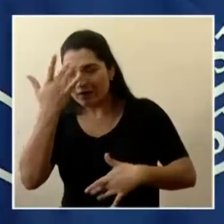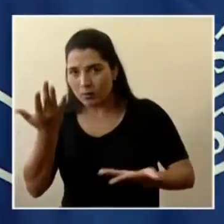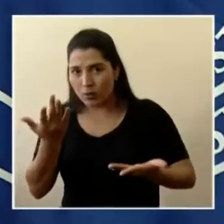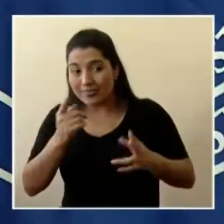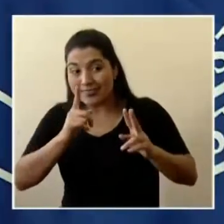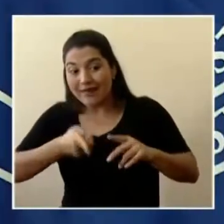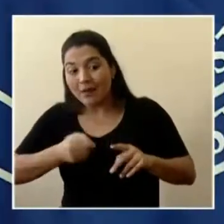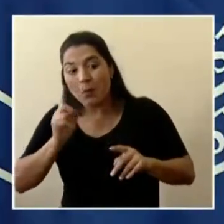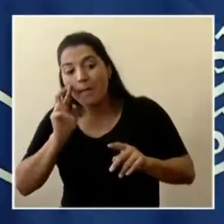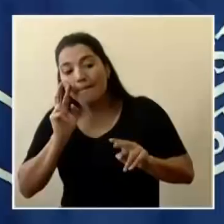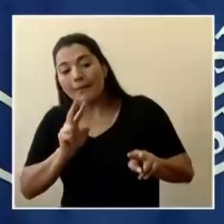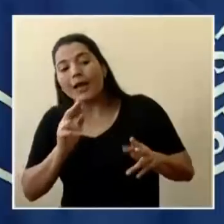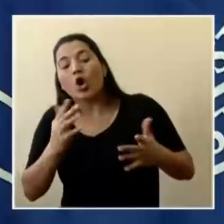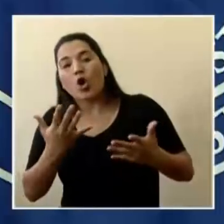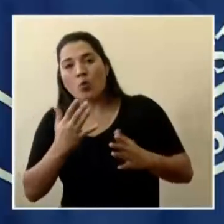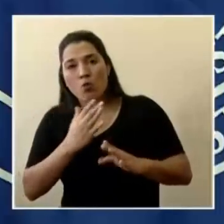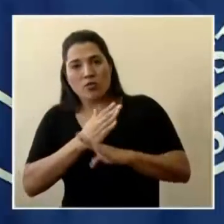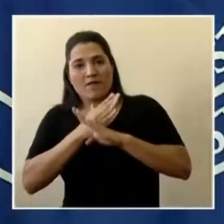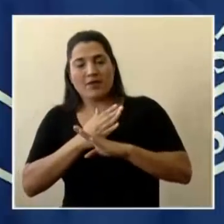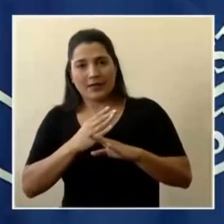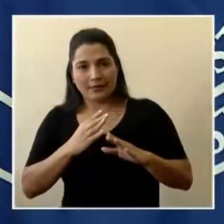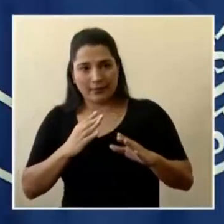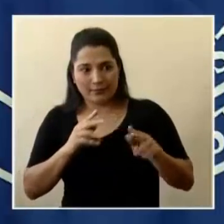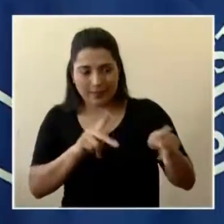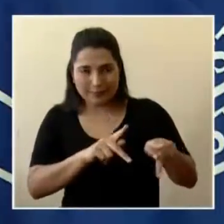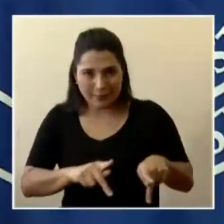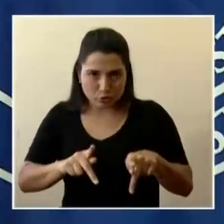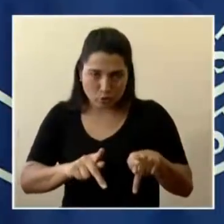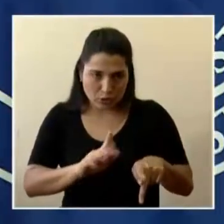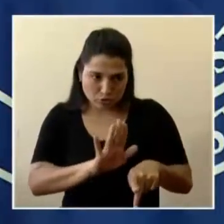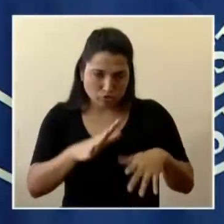respuesta inmunológica. Si una gran cantidad de personas sigue estando